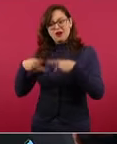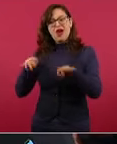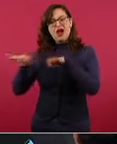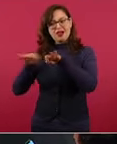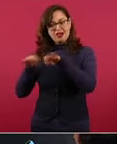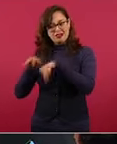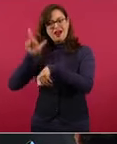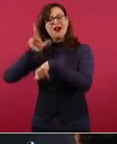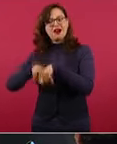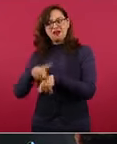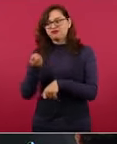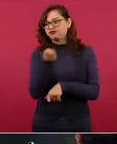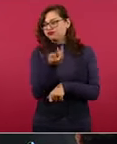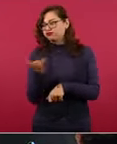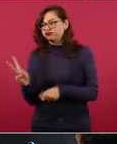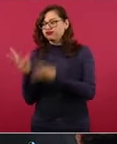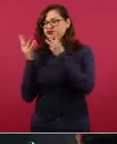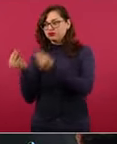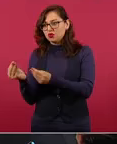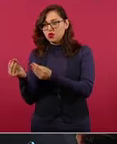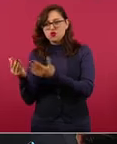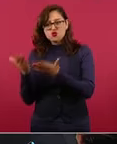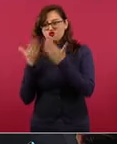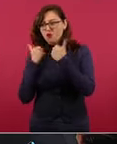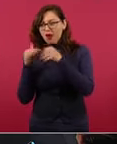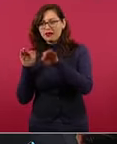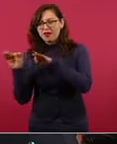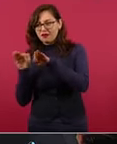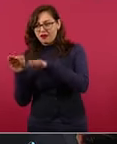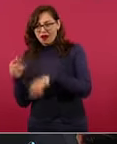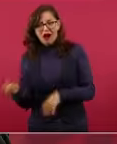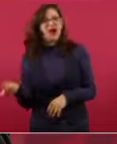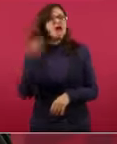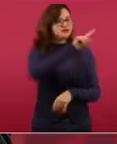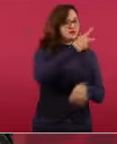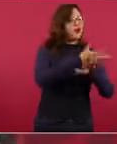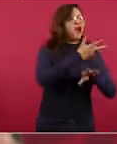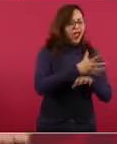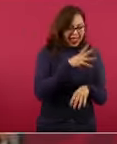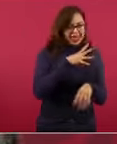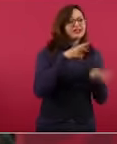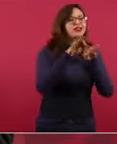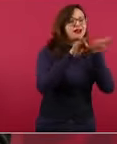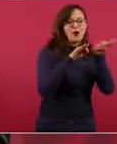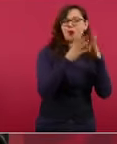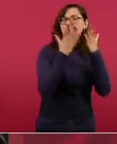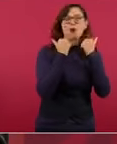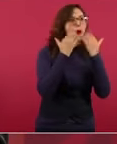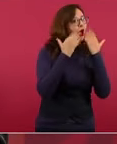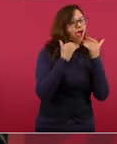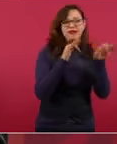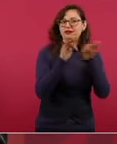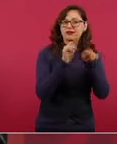con gobiernos qué distinto es que alguien